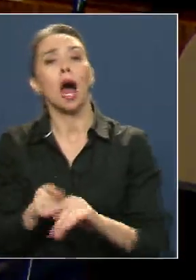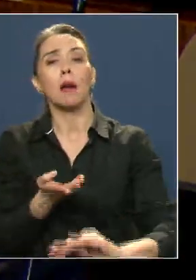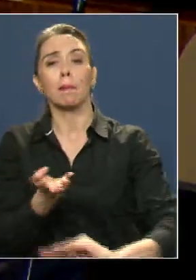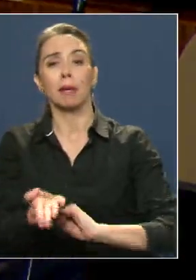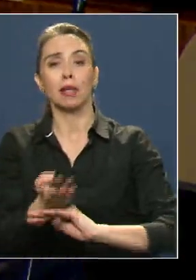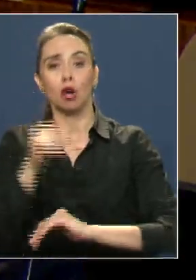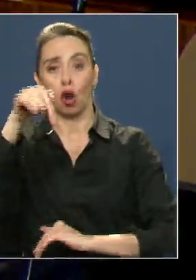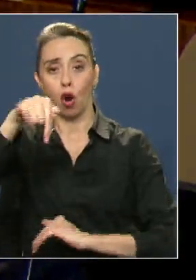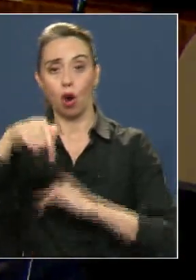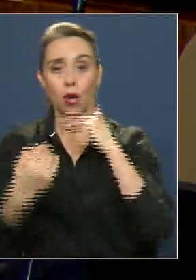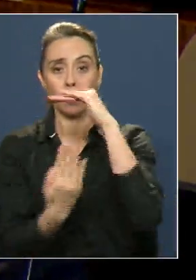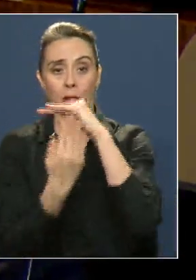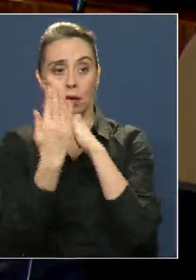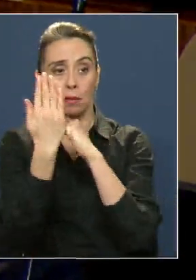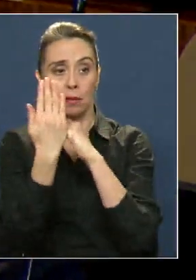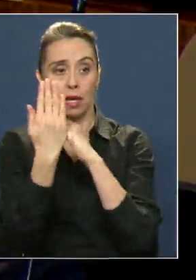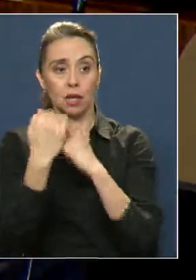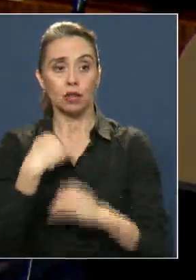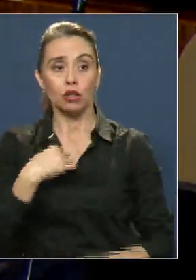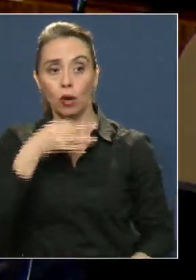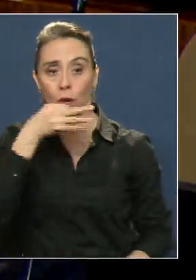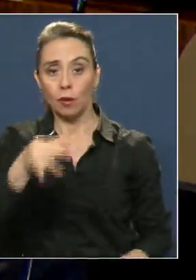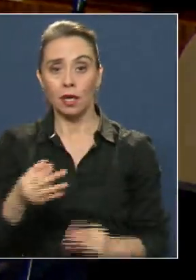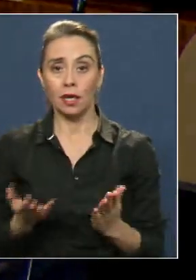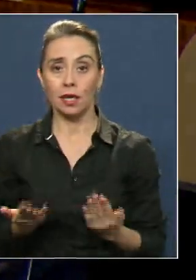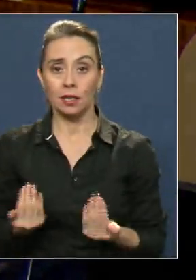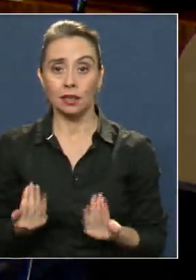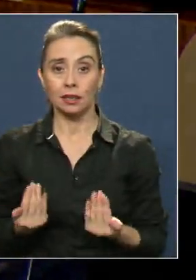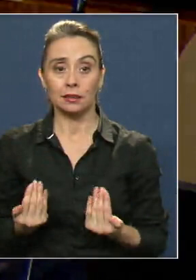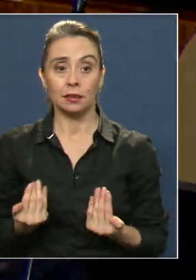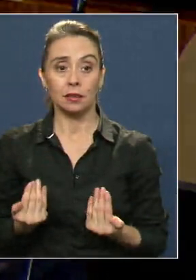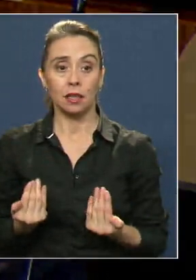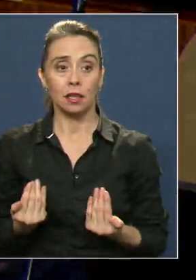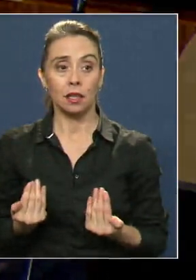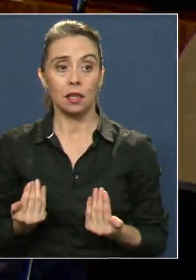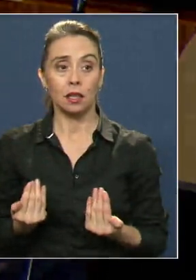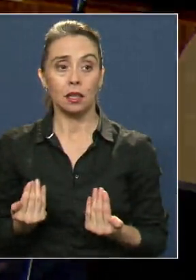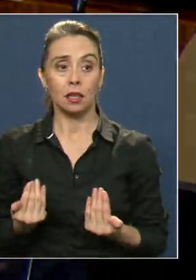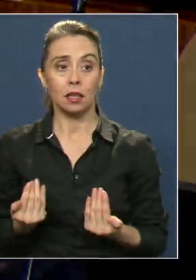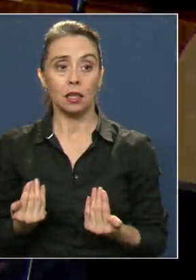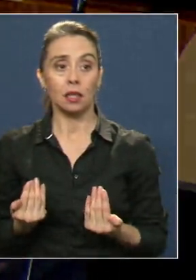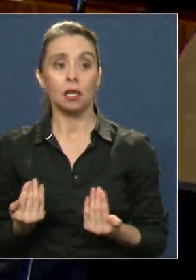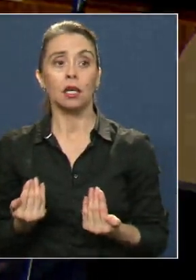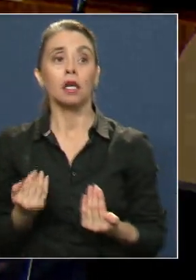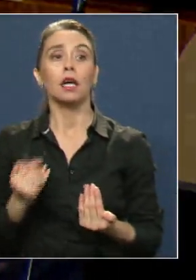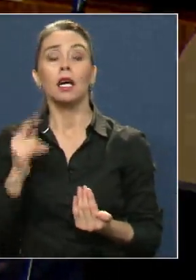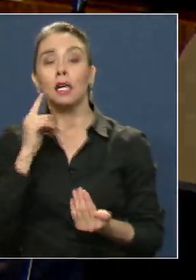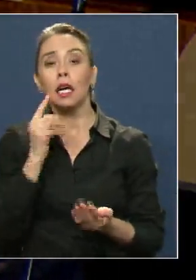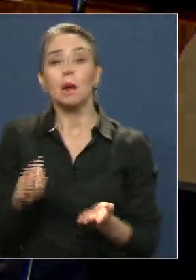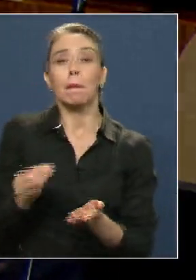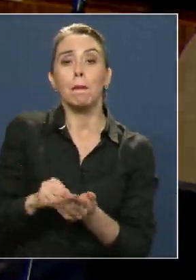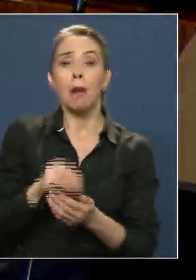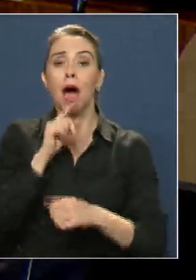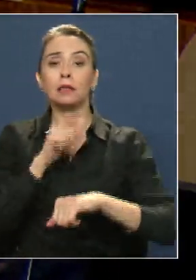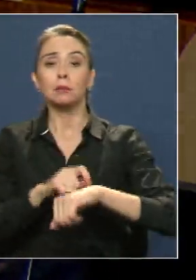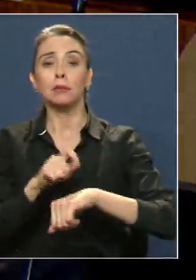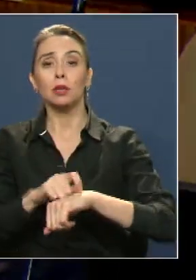la mañana yo planteé la necesidad de que pudiéramos disponer de algunos minutos más para el